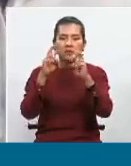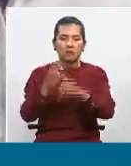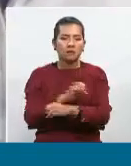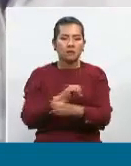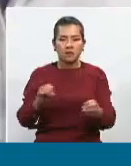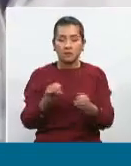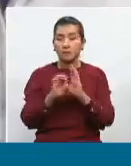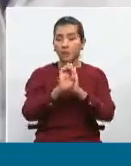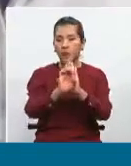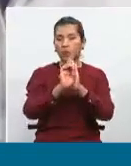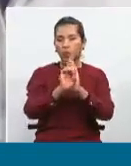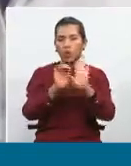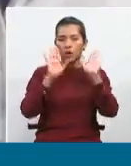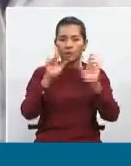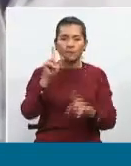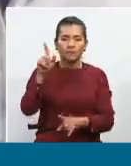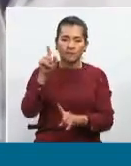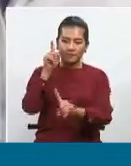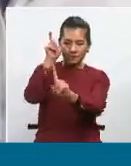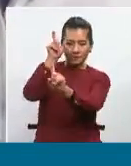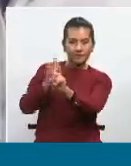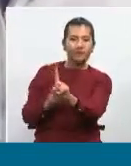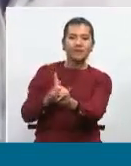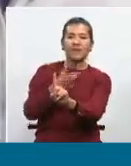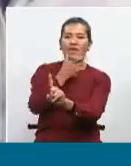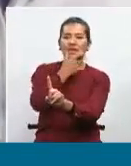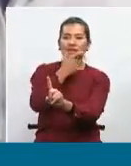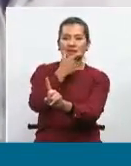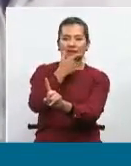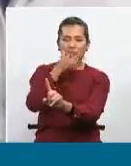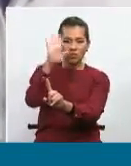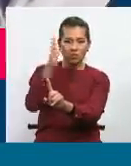caso de Luis Fernando Camacho, gobernador de Santa Cruz.